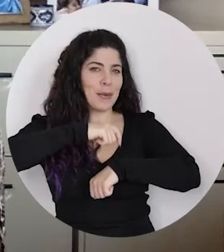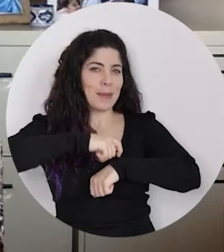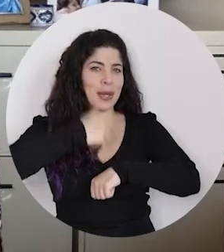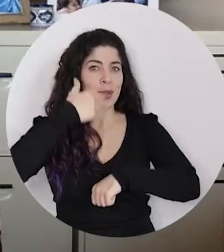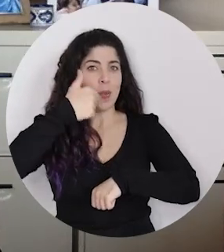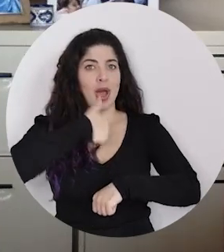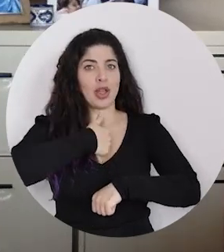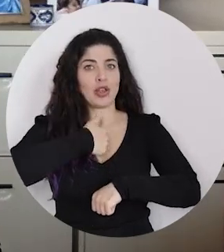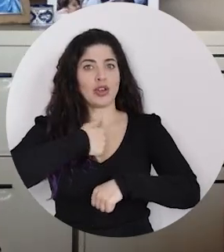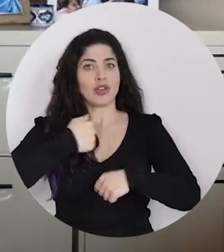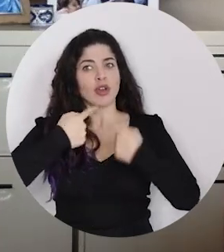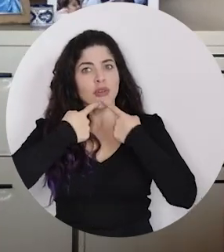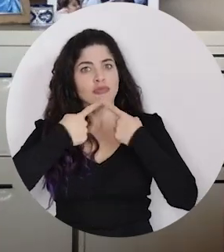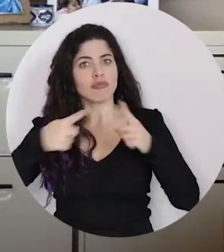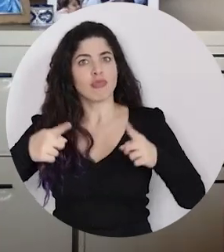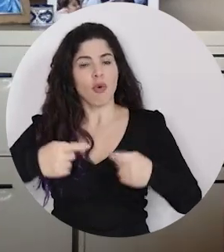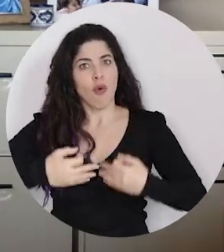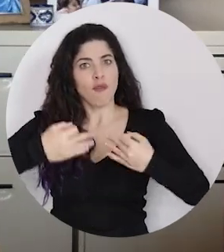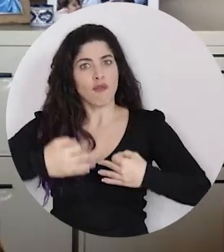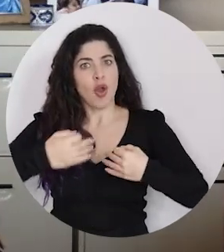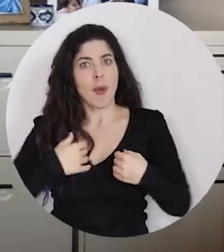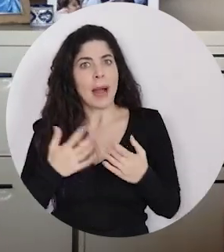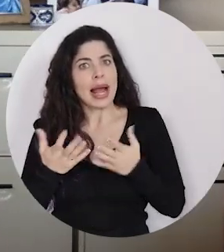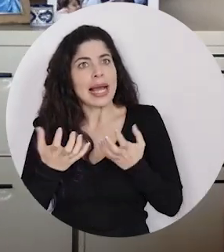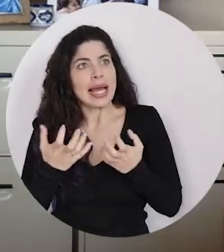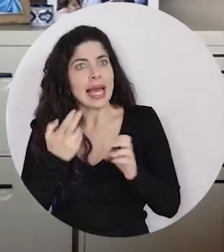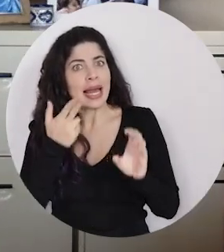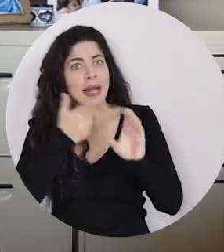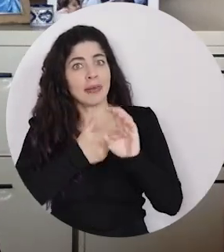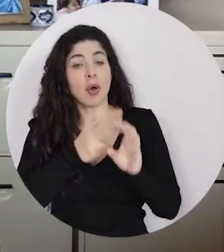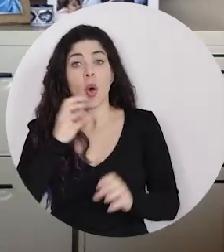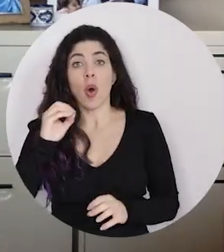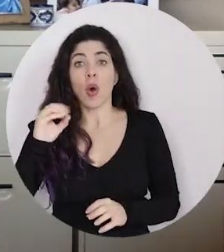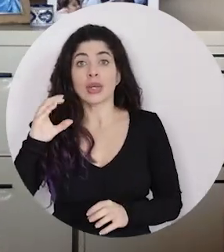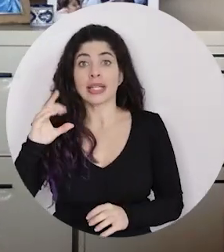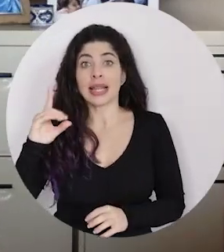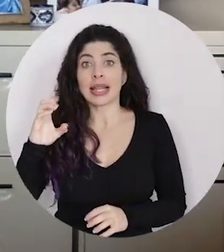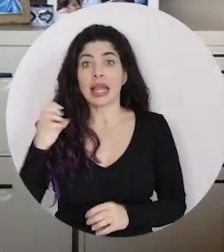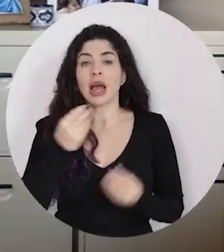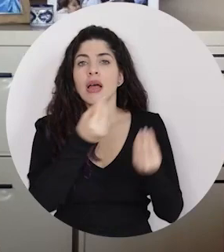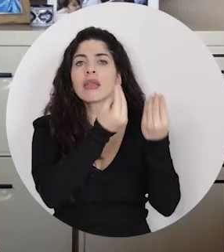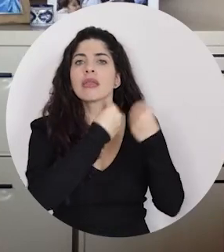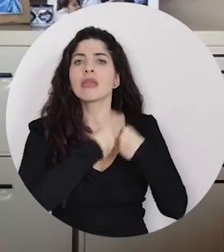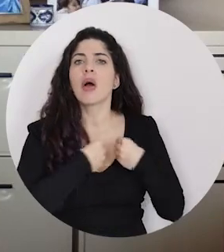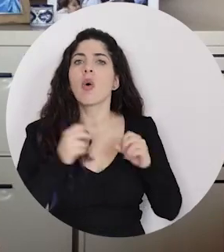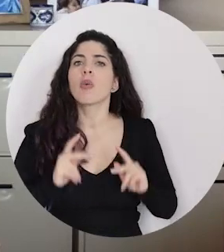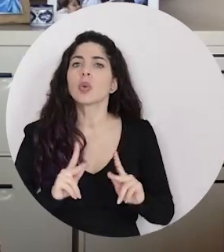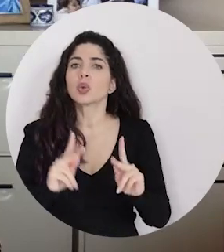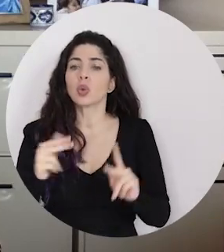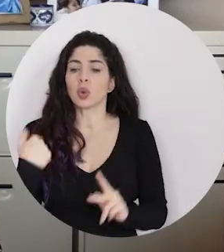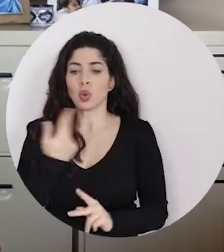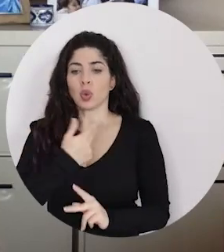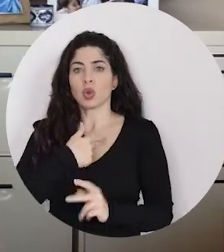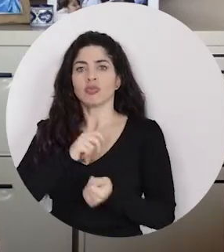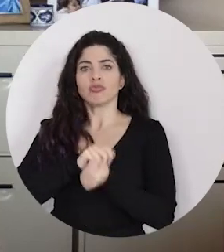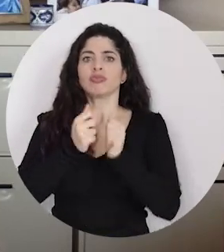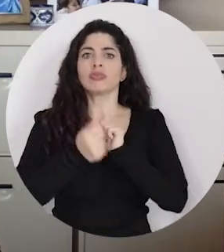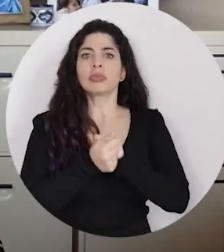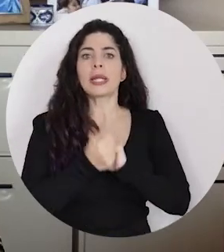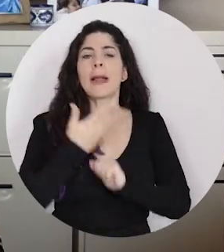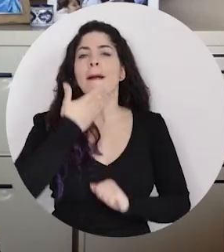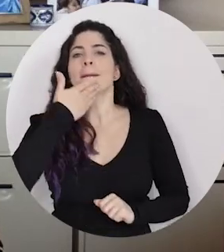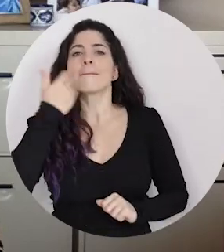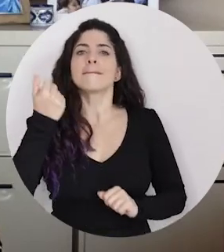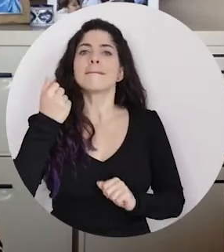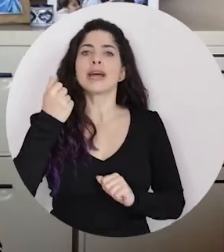ese momento cuando formalicé nuestra aspiración, la OECD nos permitirá convertirnos en